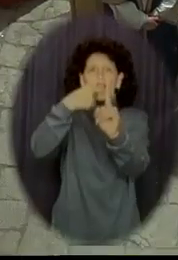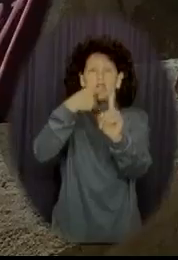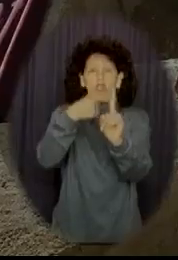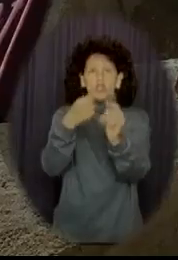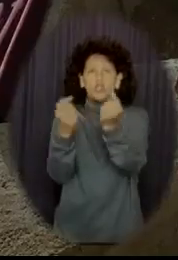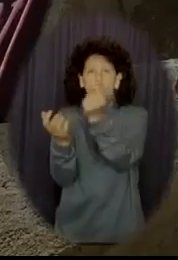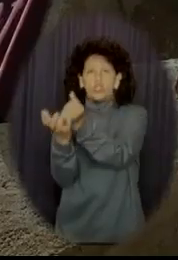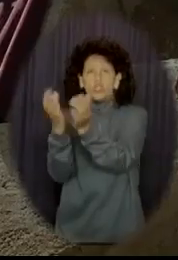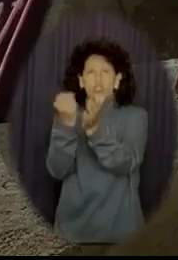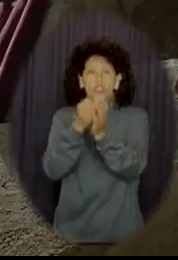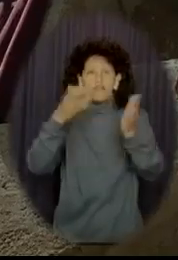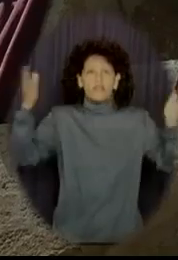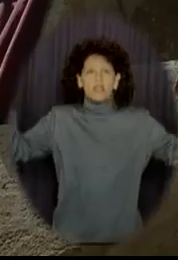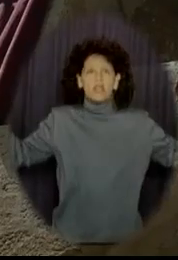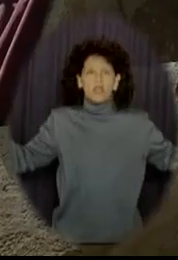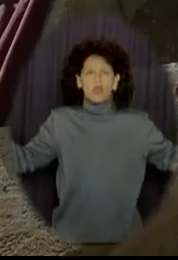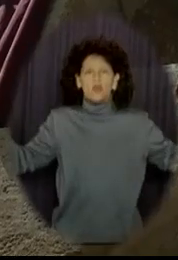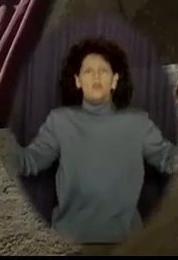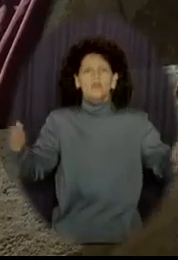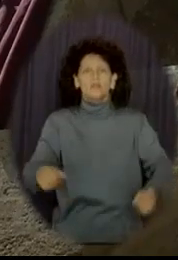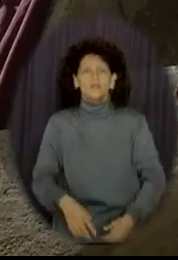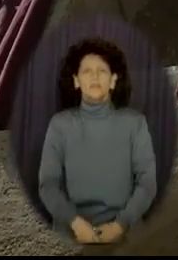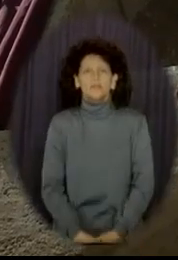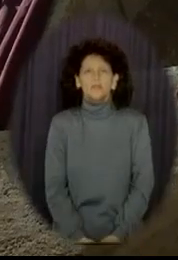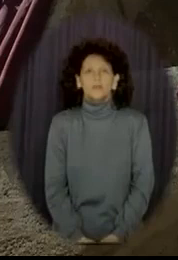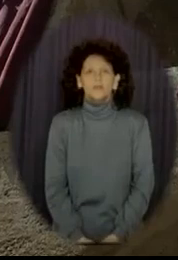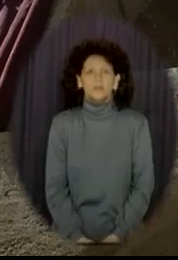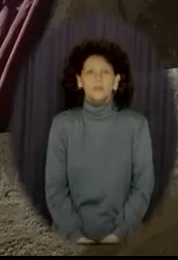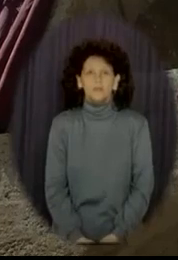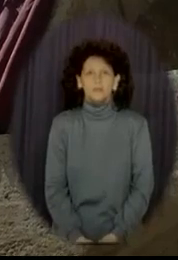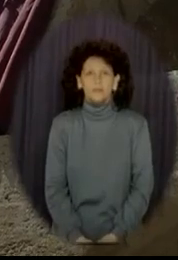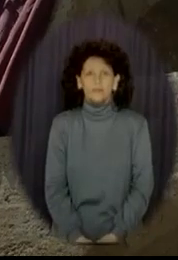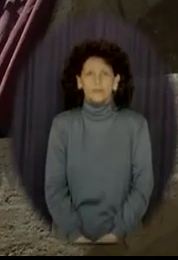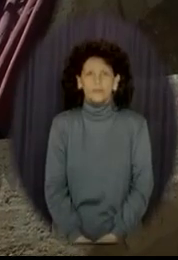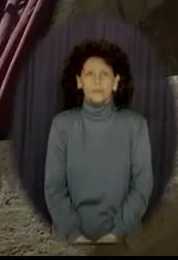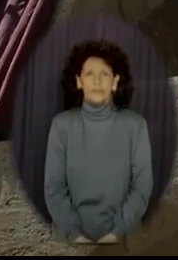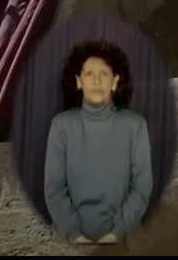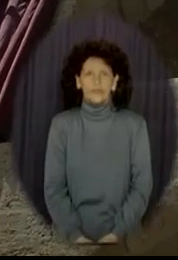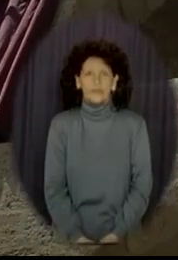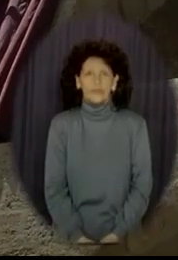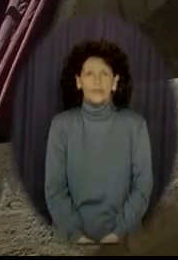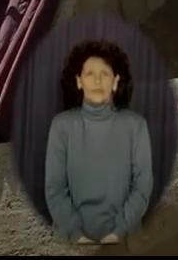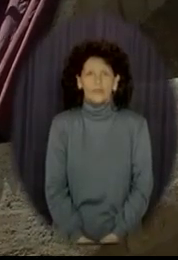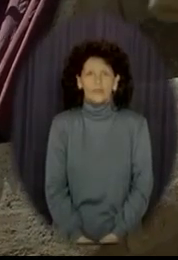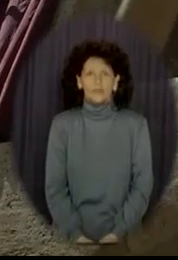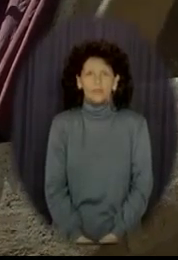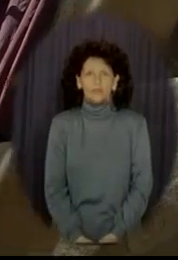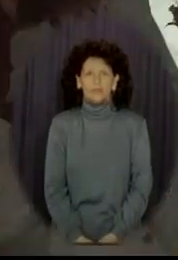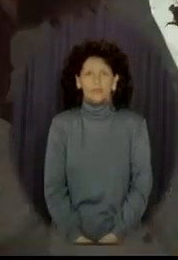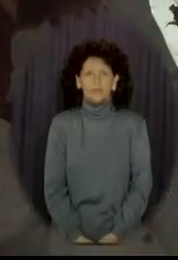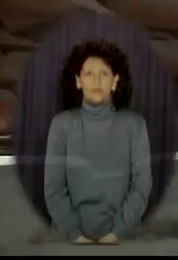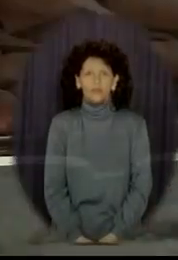sido encarcelado por desorden y homicidio, y les entregó a Jesús para ser crucificado.